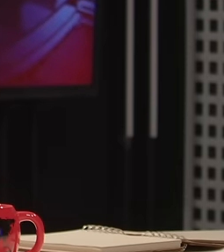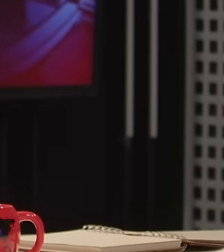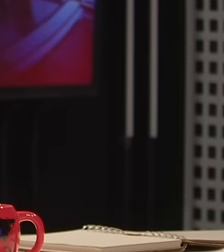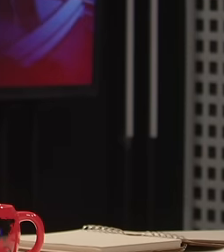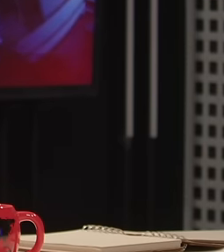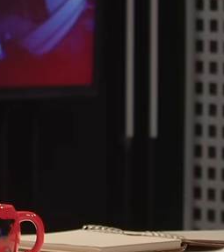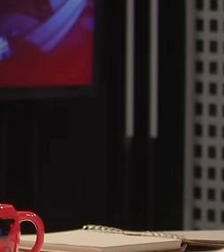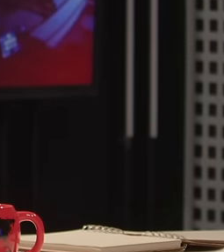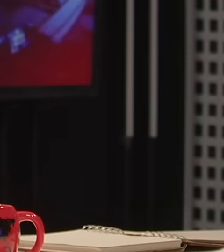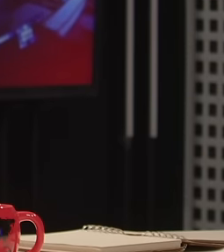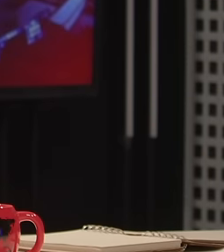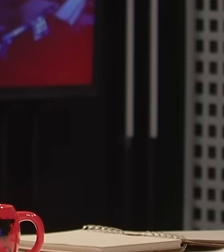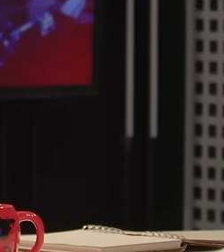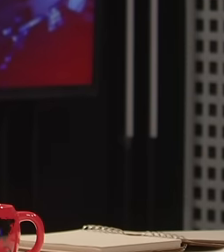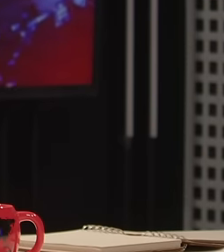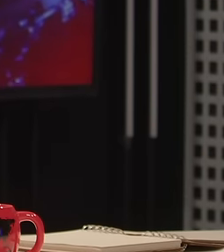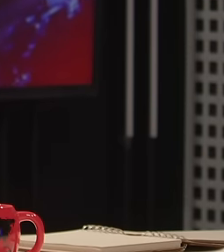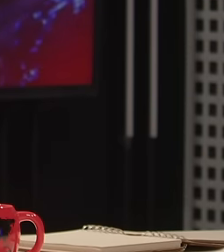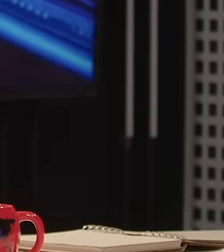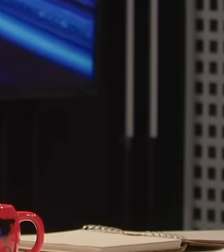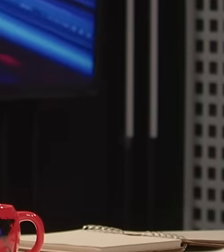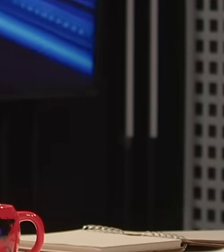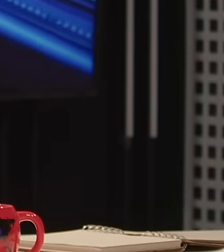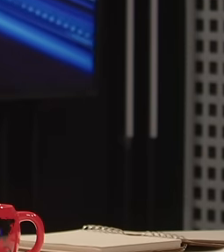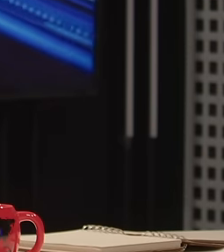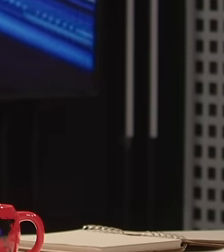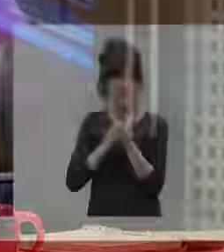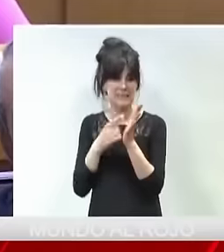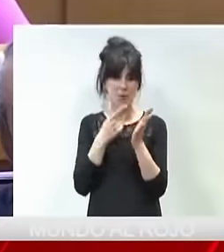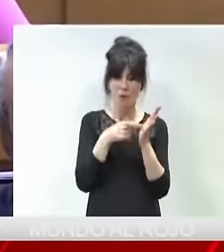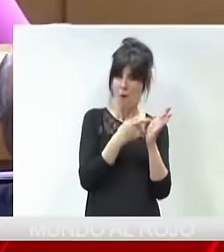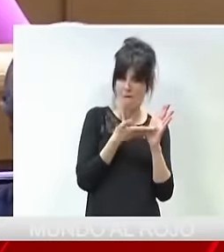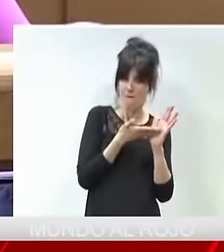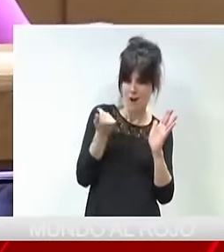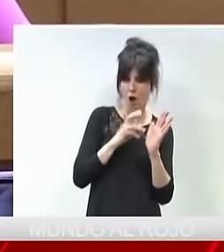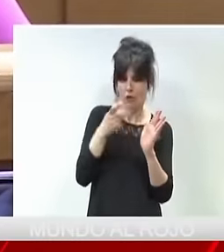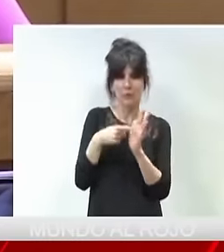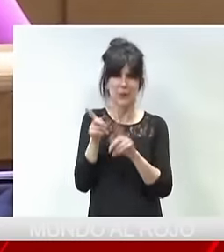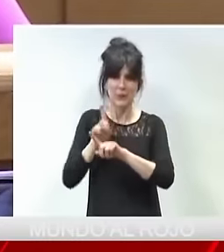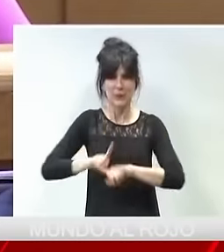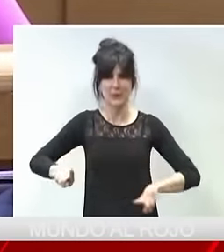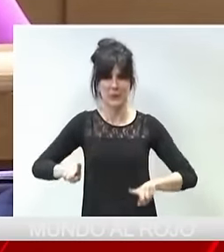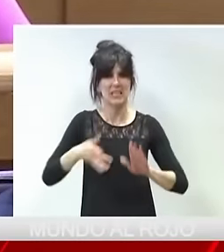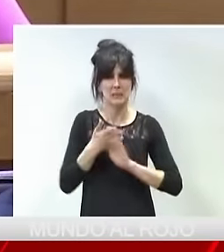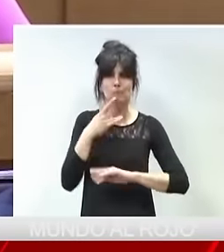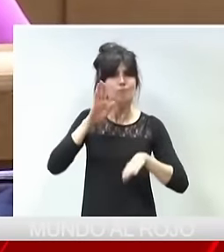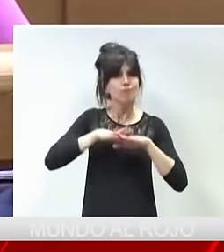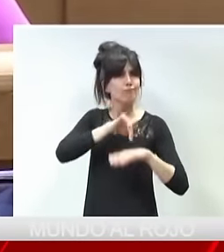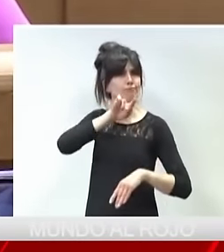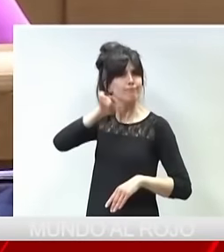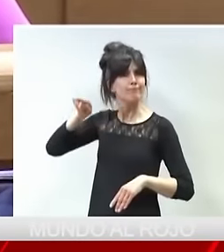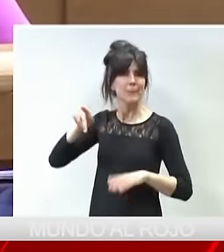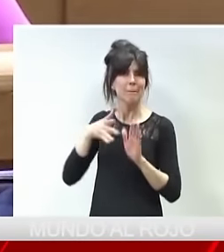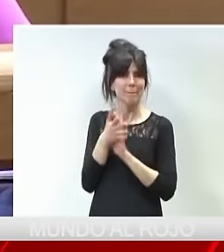Brutales de la señora Beltrán. Véanlo. Y atenuadas en otra las referencias incriminatorias al